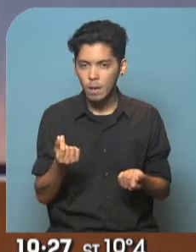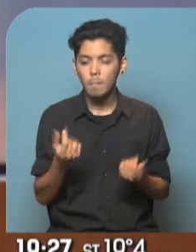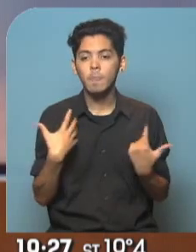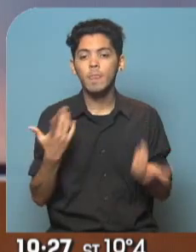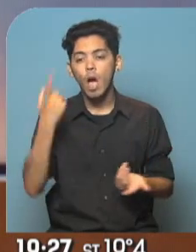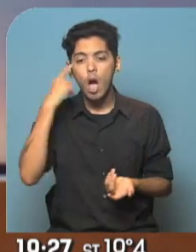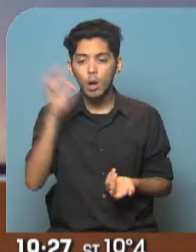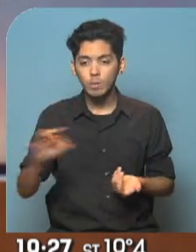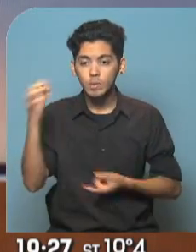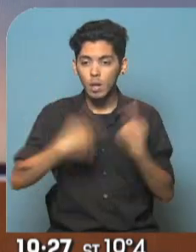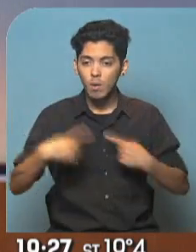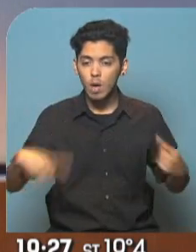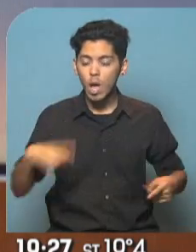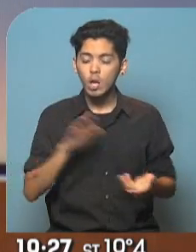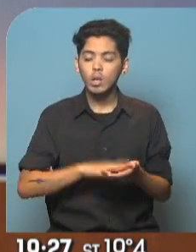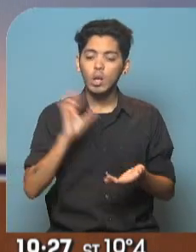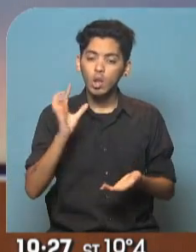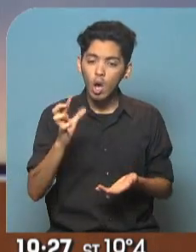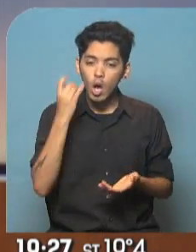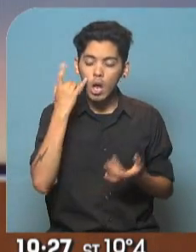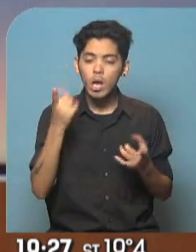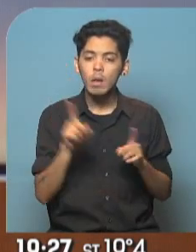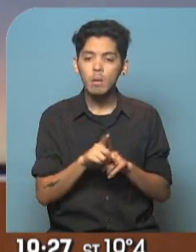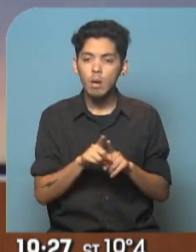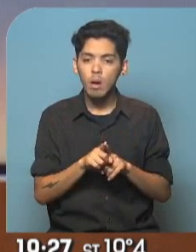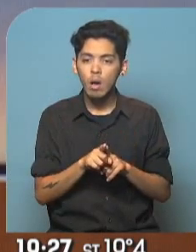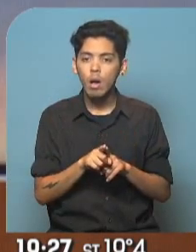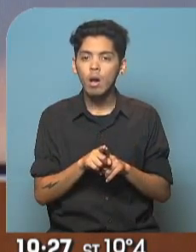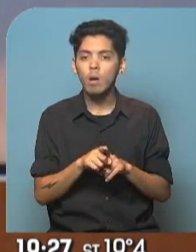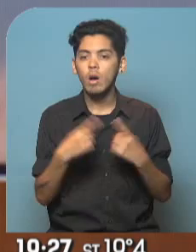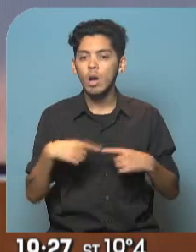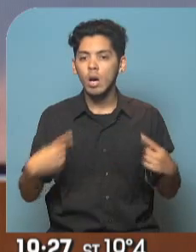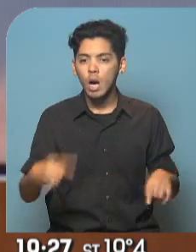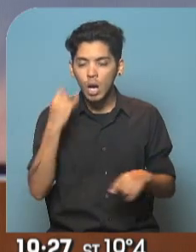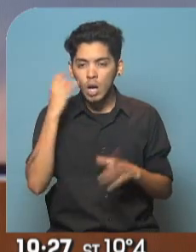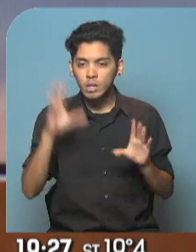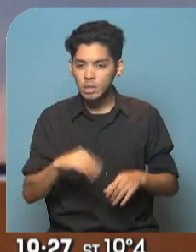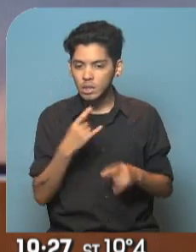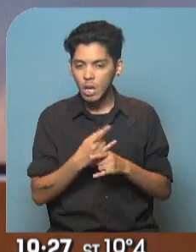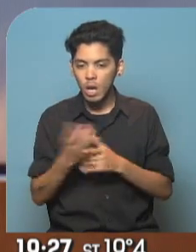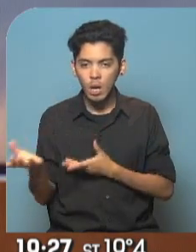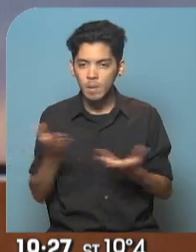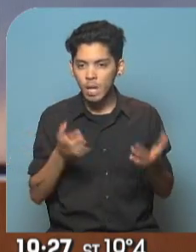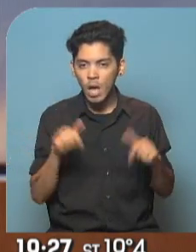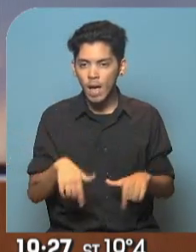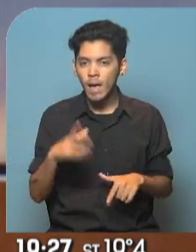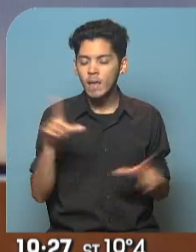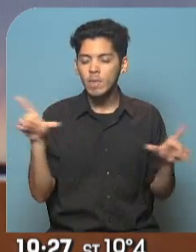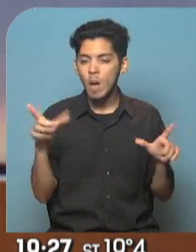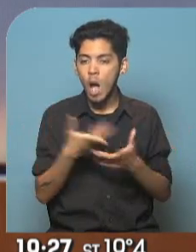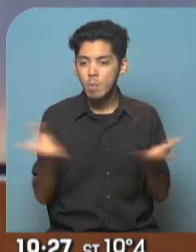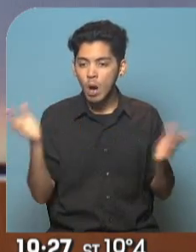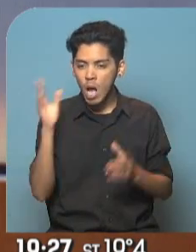opiniones sobre dólar sobre la situación económica y de los mercados todos los días tuvimos invitados aquí en el piso del notti central de la tv pública para